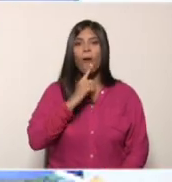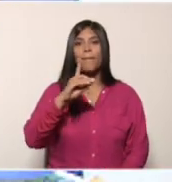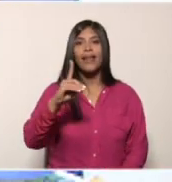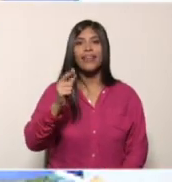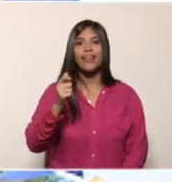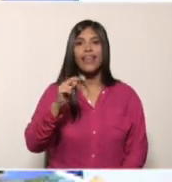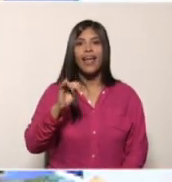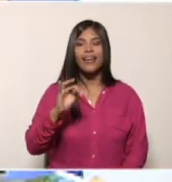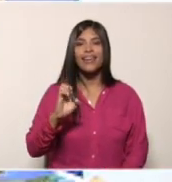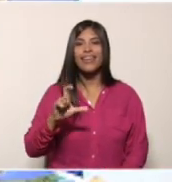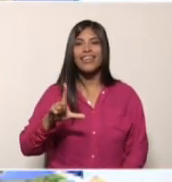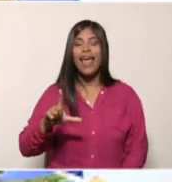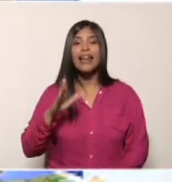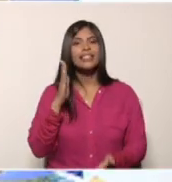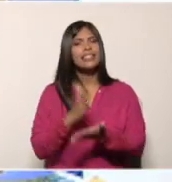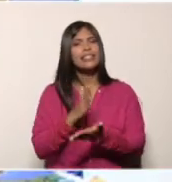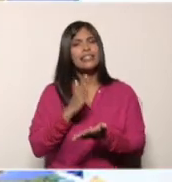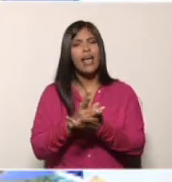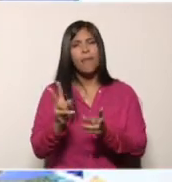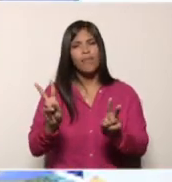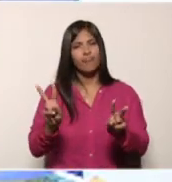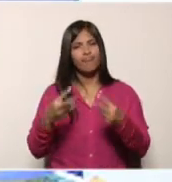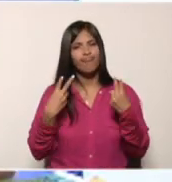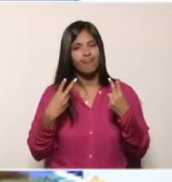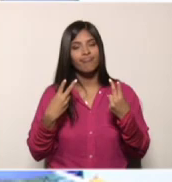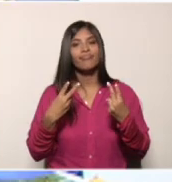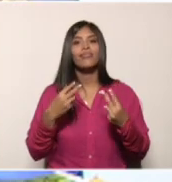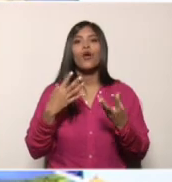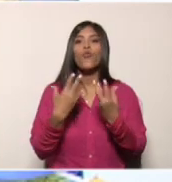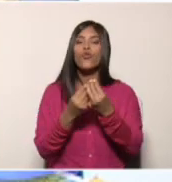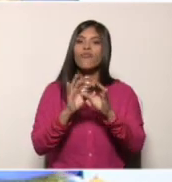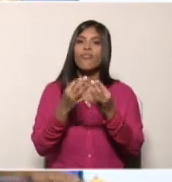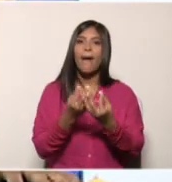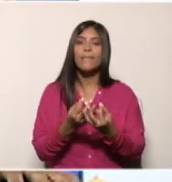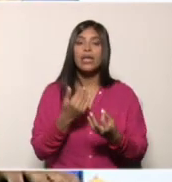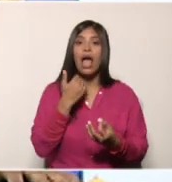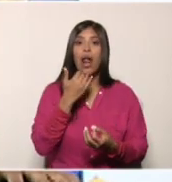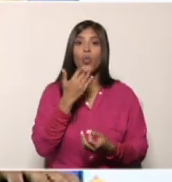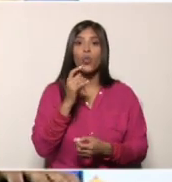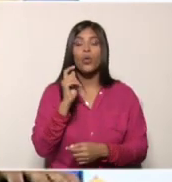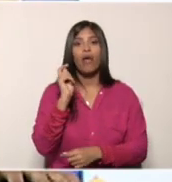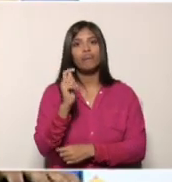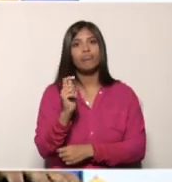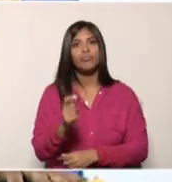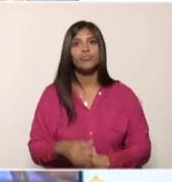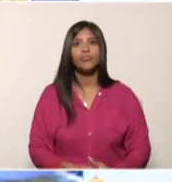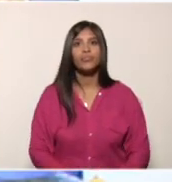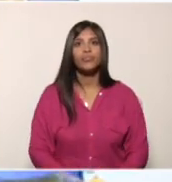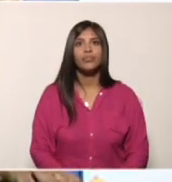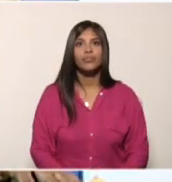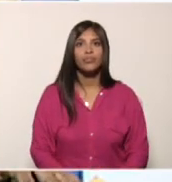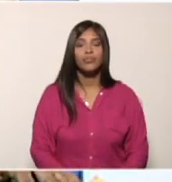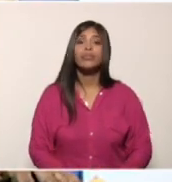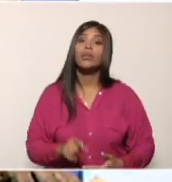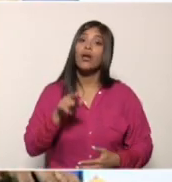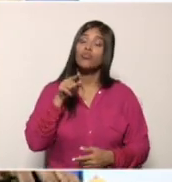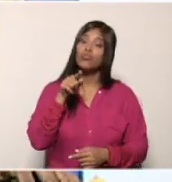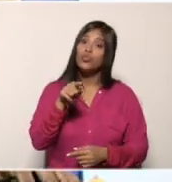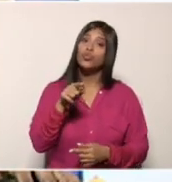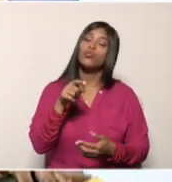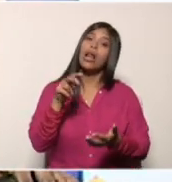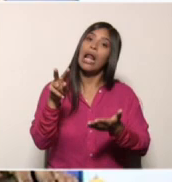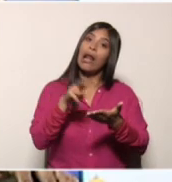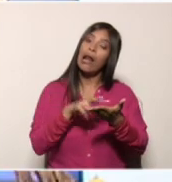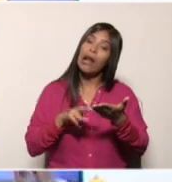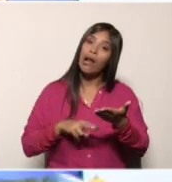siempre ve el programa junto a su familia. Y algunas recomendaciones que les voy a dar es unas lecturas que tengan